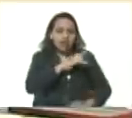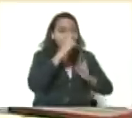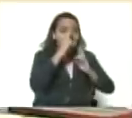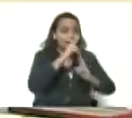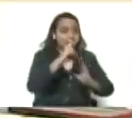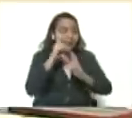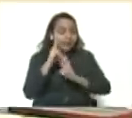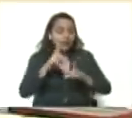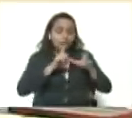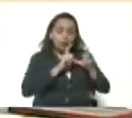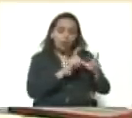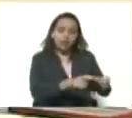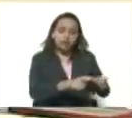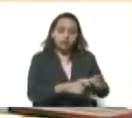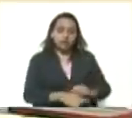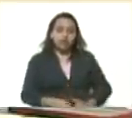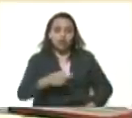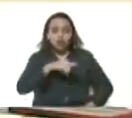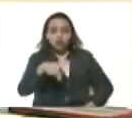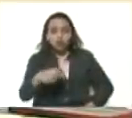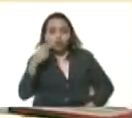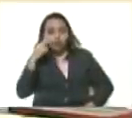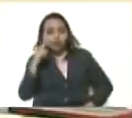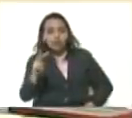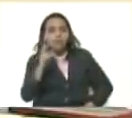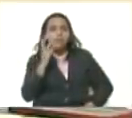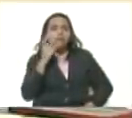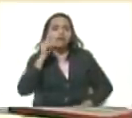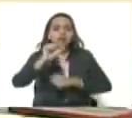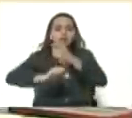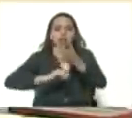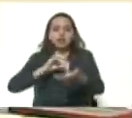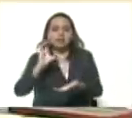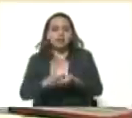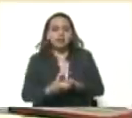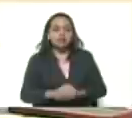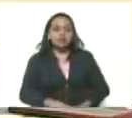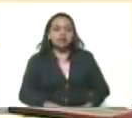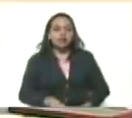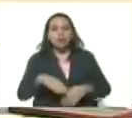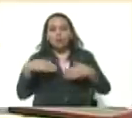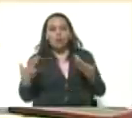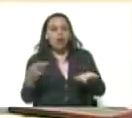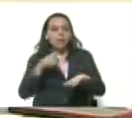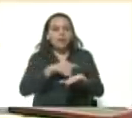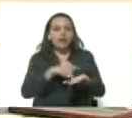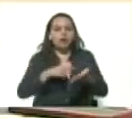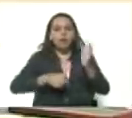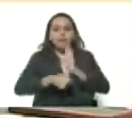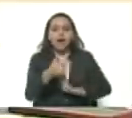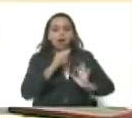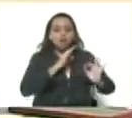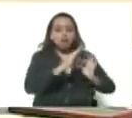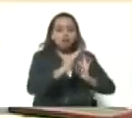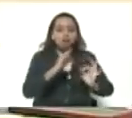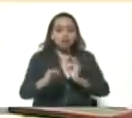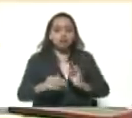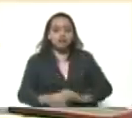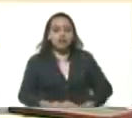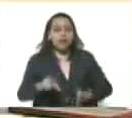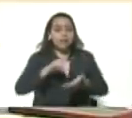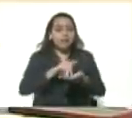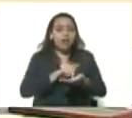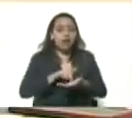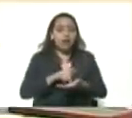la cuarentena. Cuando nosotros vemos en el caso de la capital cuáles son las parroquias que más están contagiadas, bueno, son